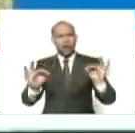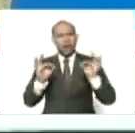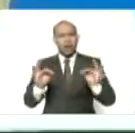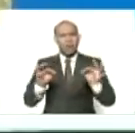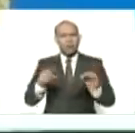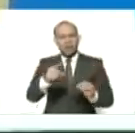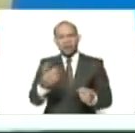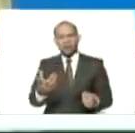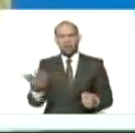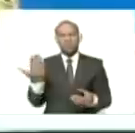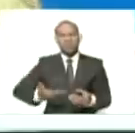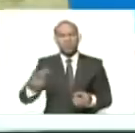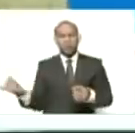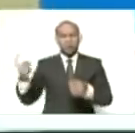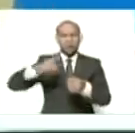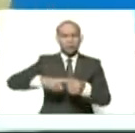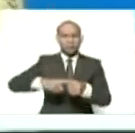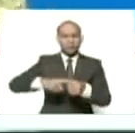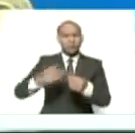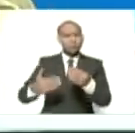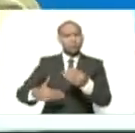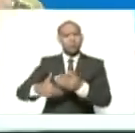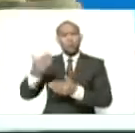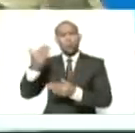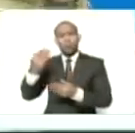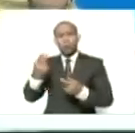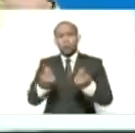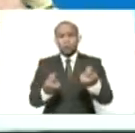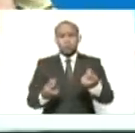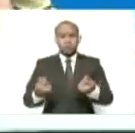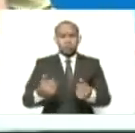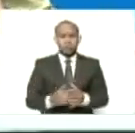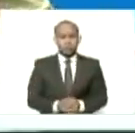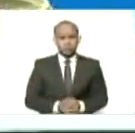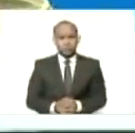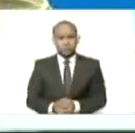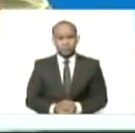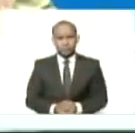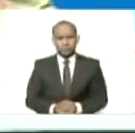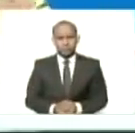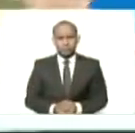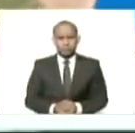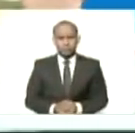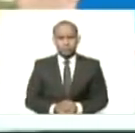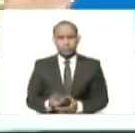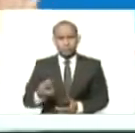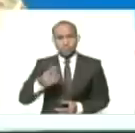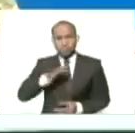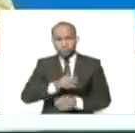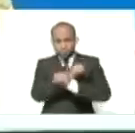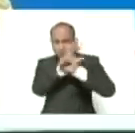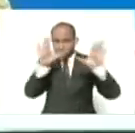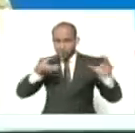un componente fundamental del modelo porrentístico. ¿Verdad? Lo tenemos claro,